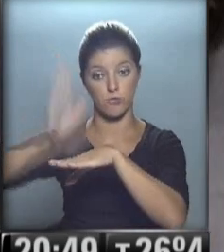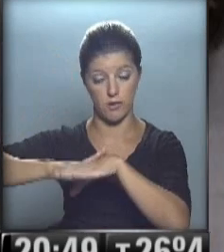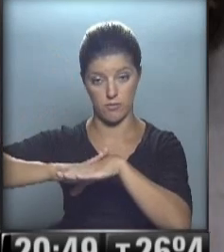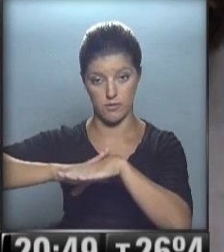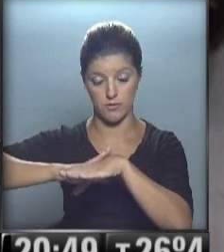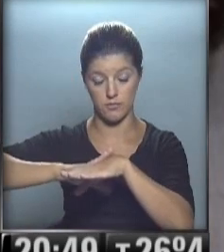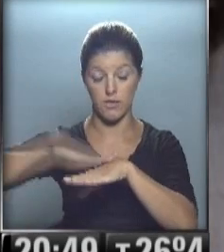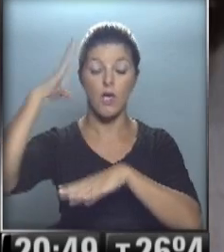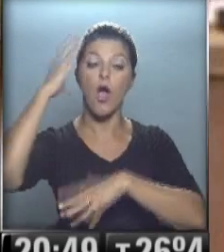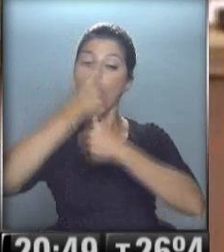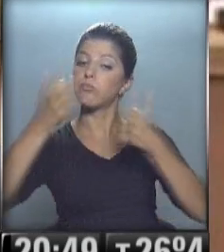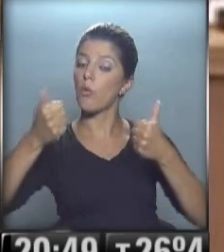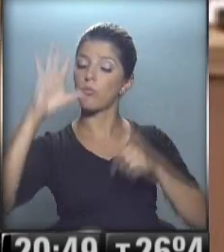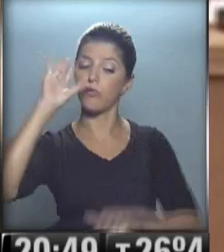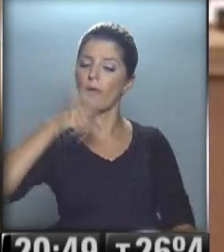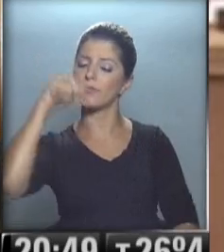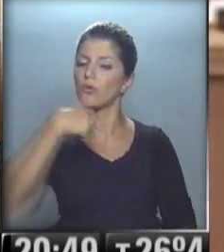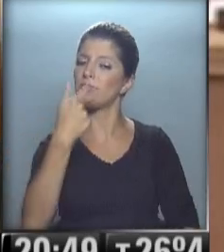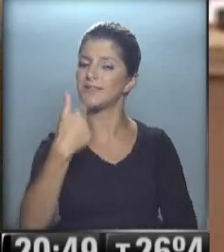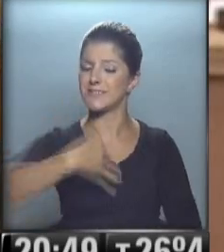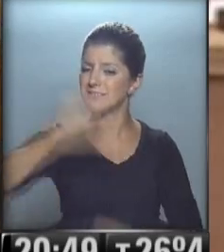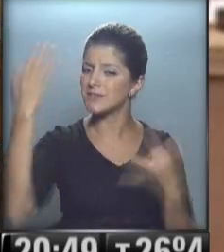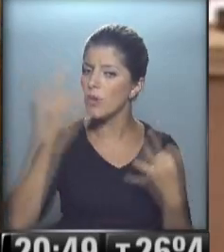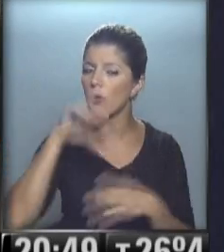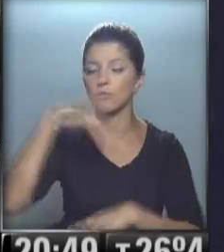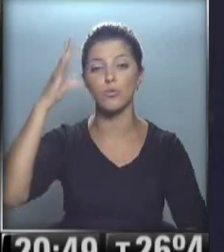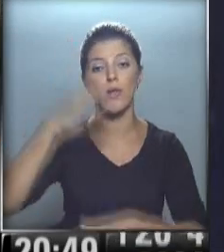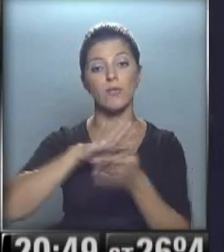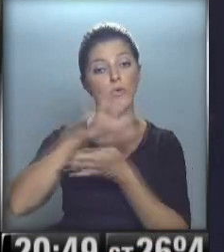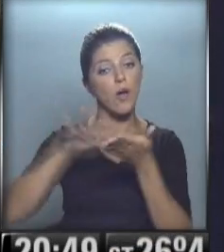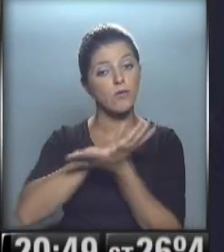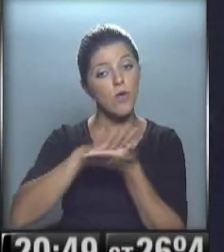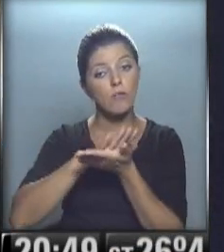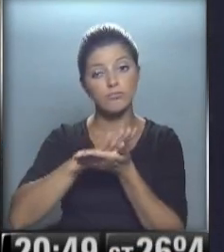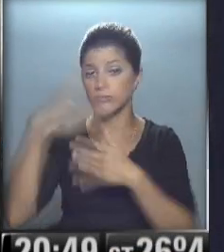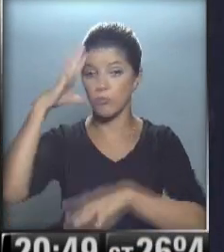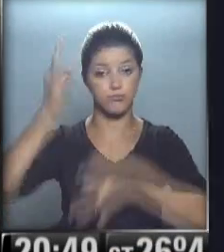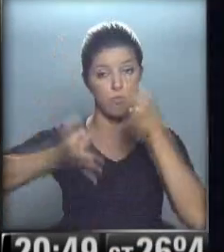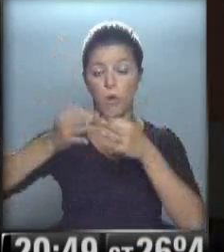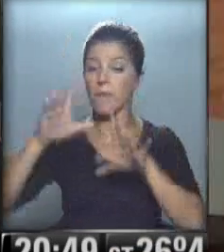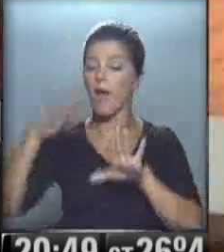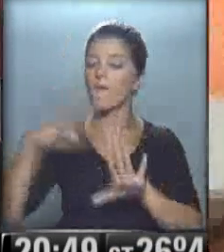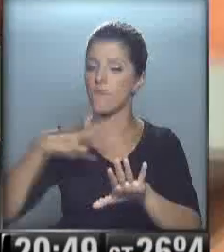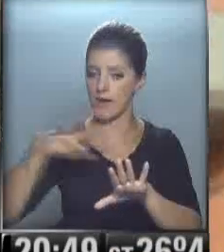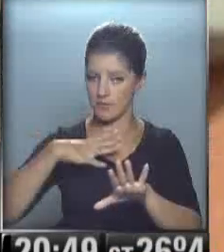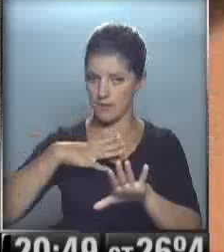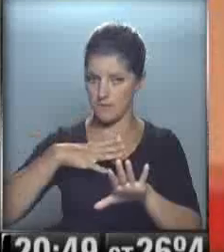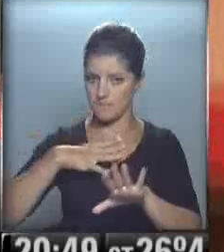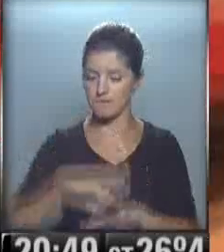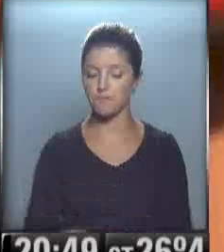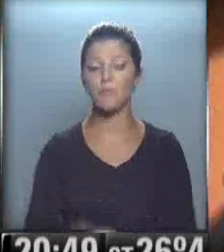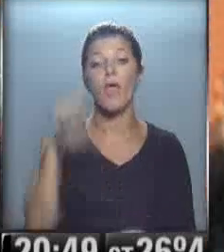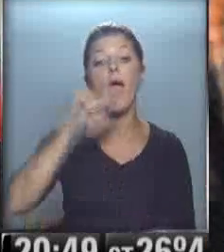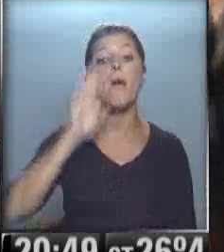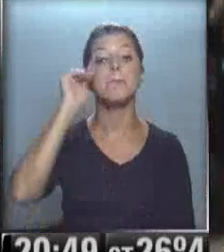jueces del tribunal aseguran hoy que se trata de un caso judicialmente resuelto, pero no cerrado. Este martes,